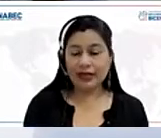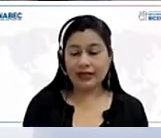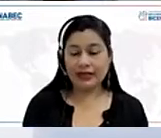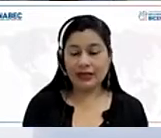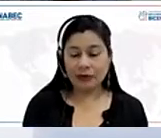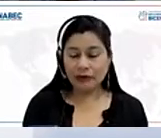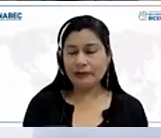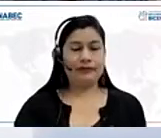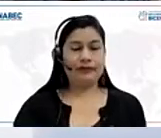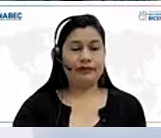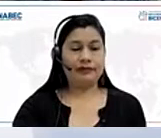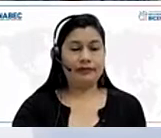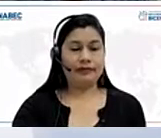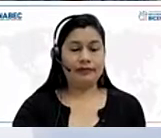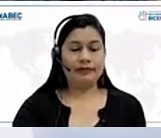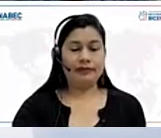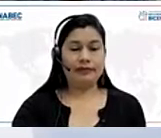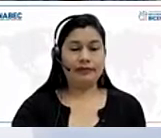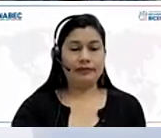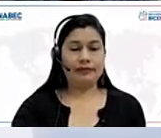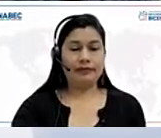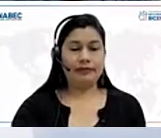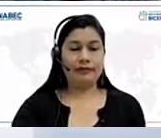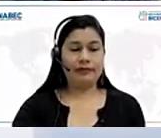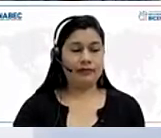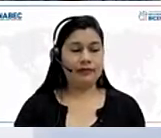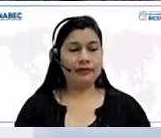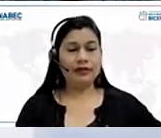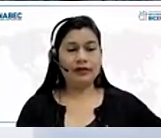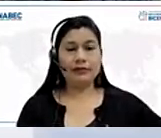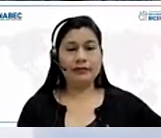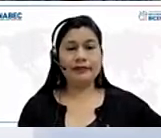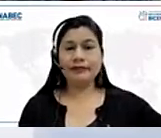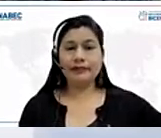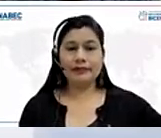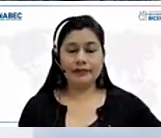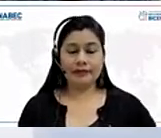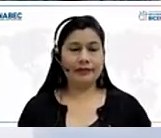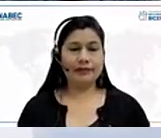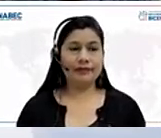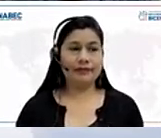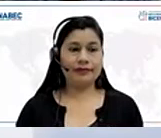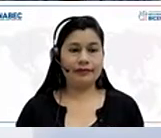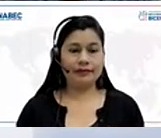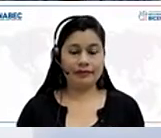industria en Japón? Bueno, en general, la beca está pensada para que el estudiante